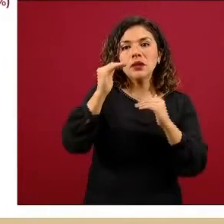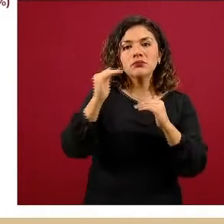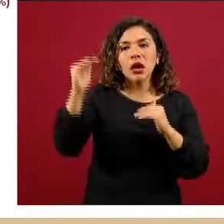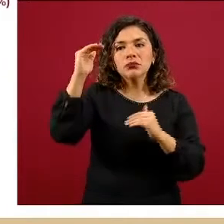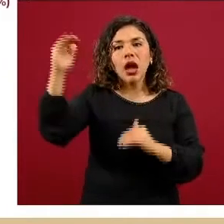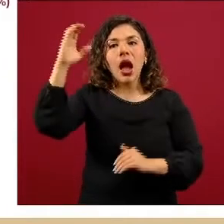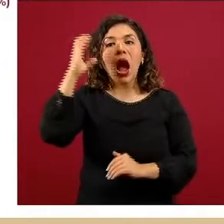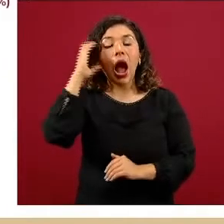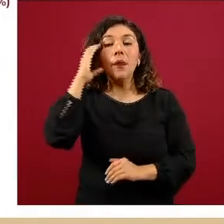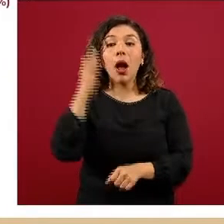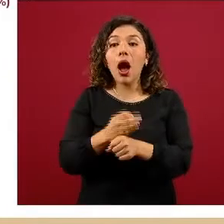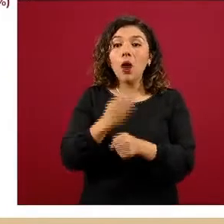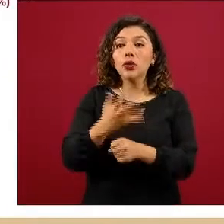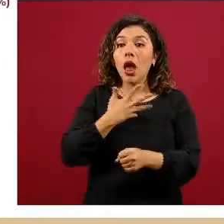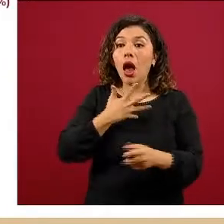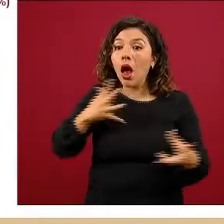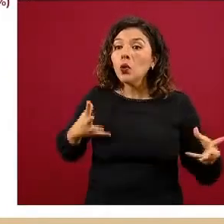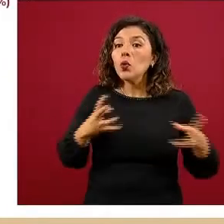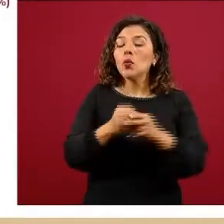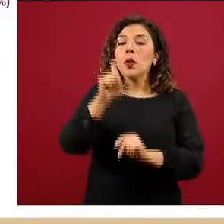el número de camas, ahorita tenemos